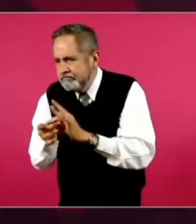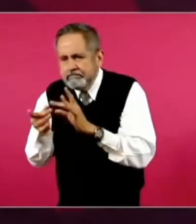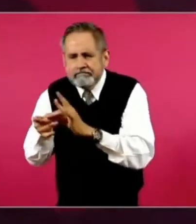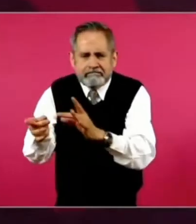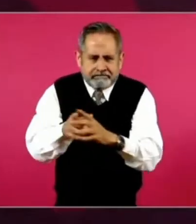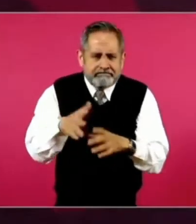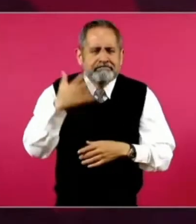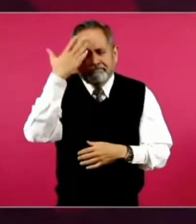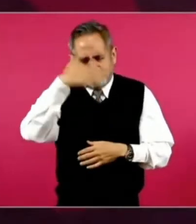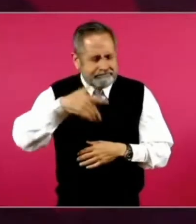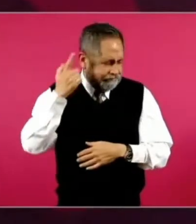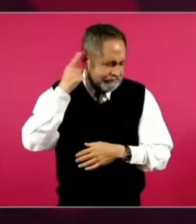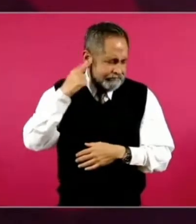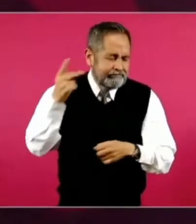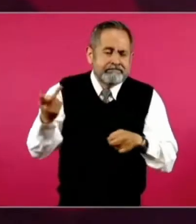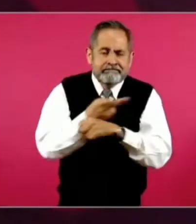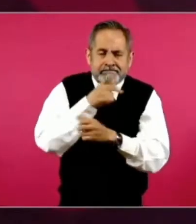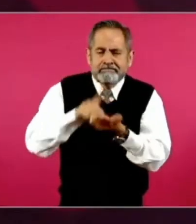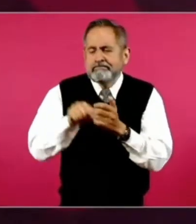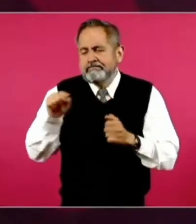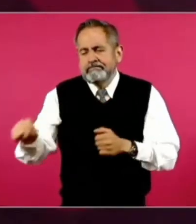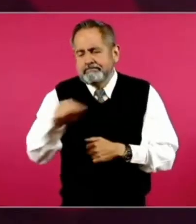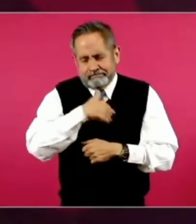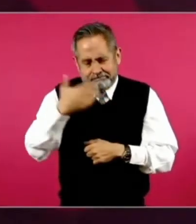Sabemos lo que está sucediendo.